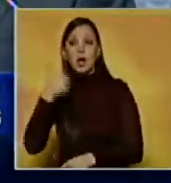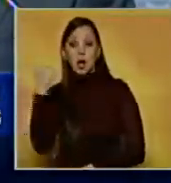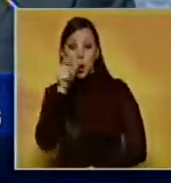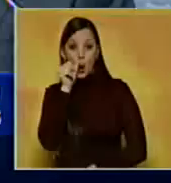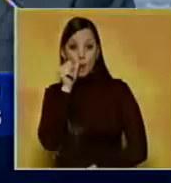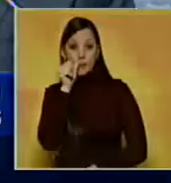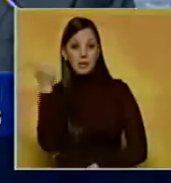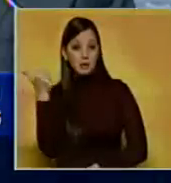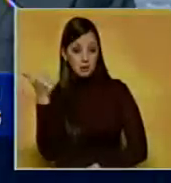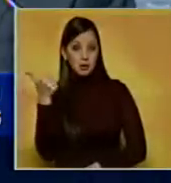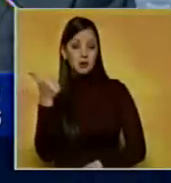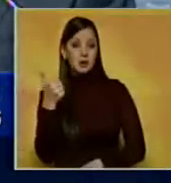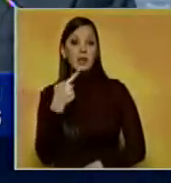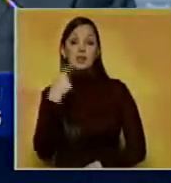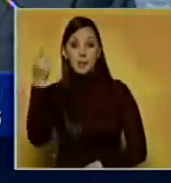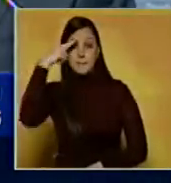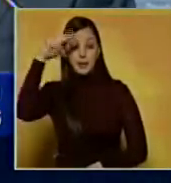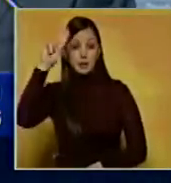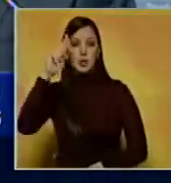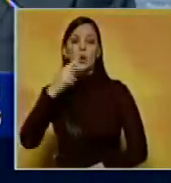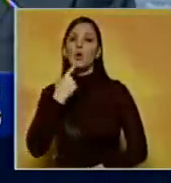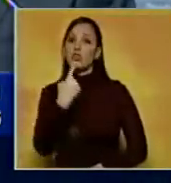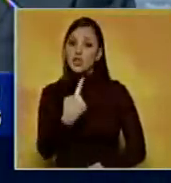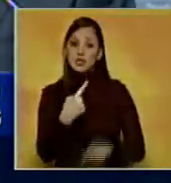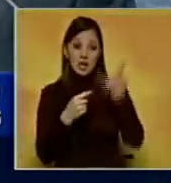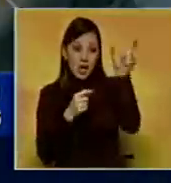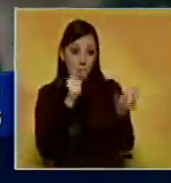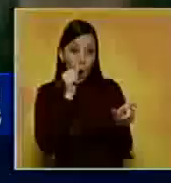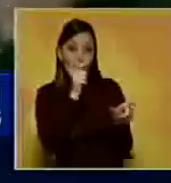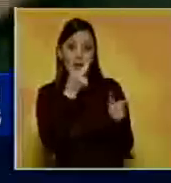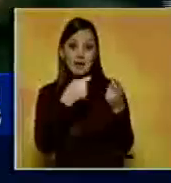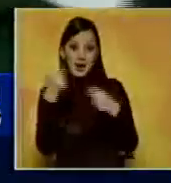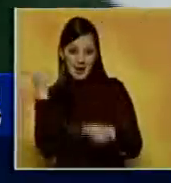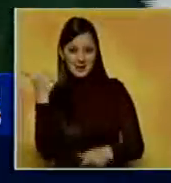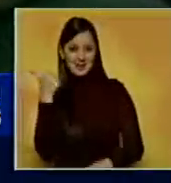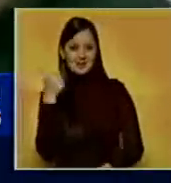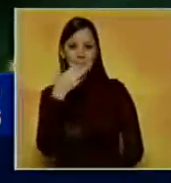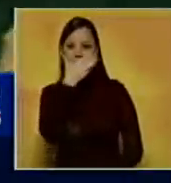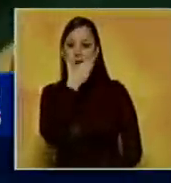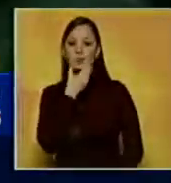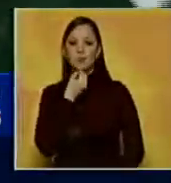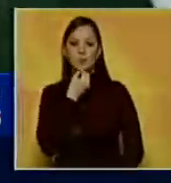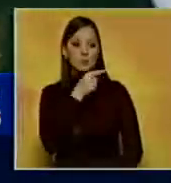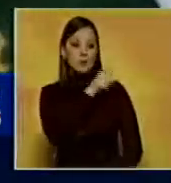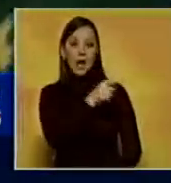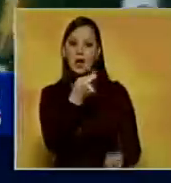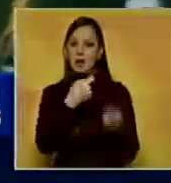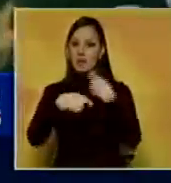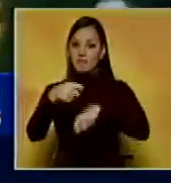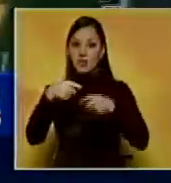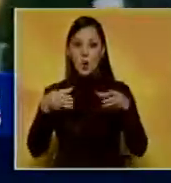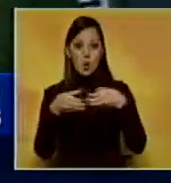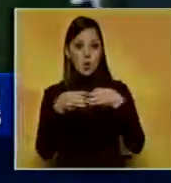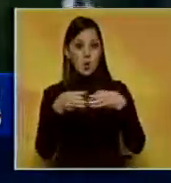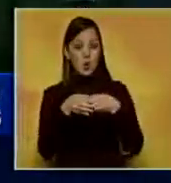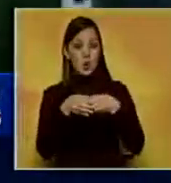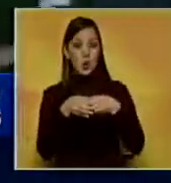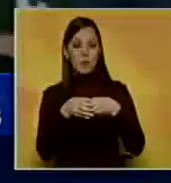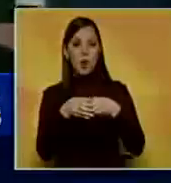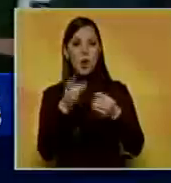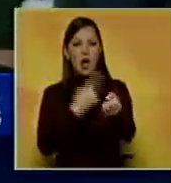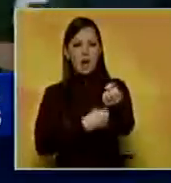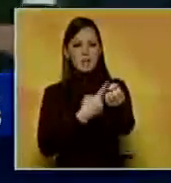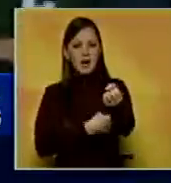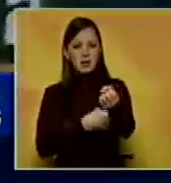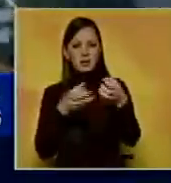mexicana Tomás serón precisó que la Barbie era una figura clave del Cártel de drogas de los hermanos beltram Leiva